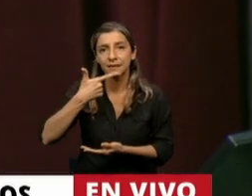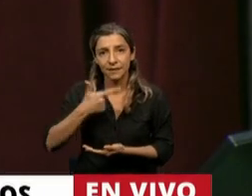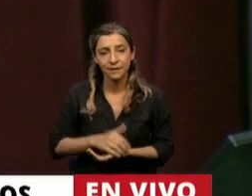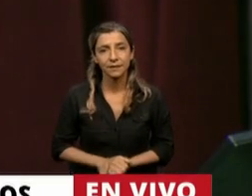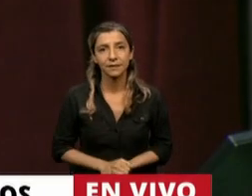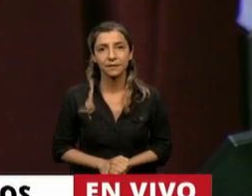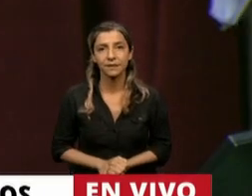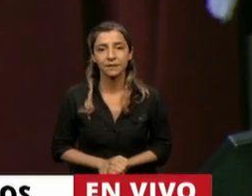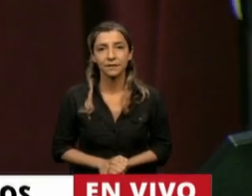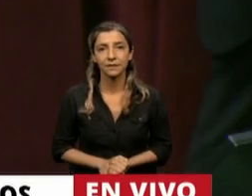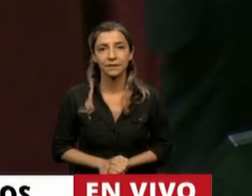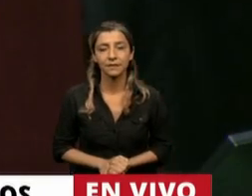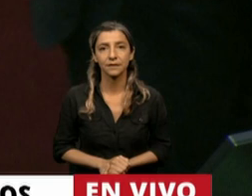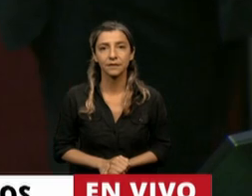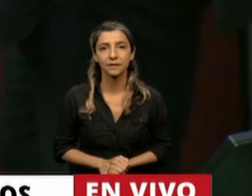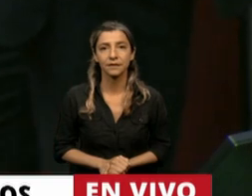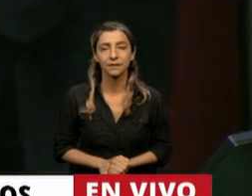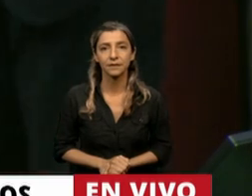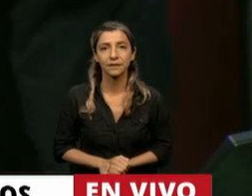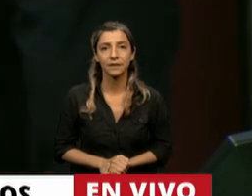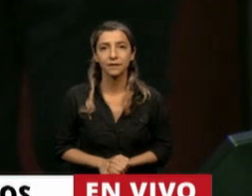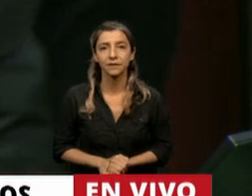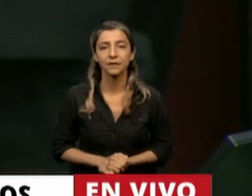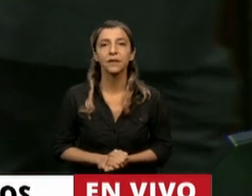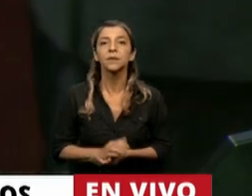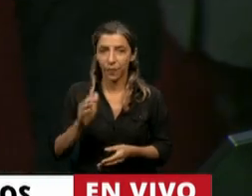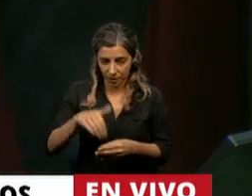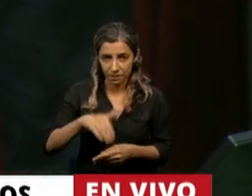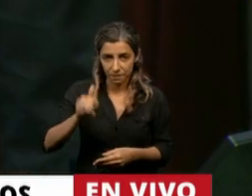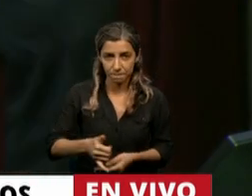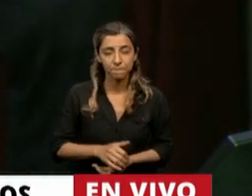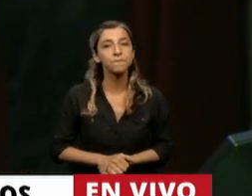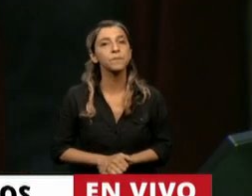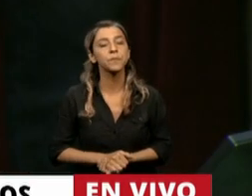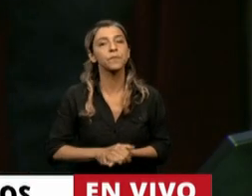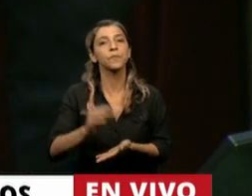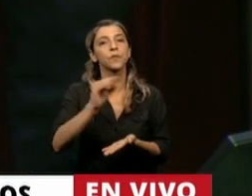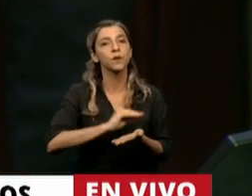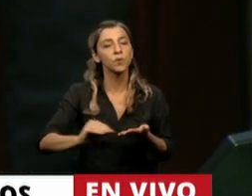casas lativa presidente diputada Graciela